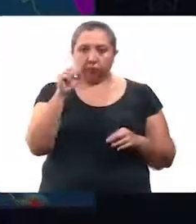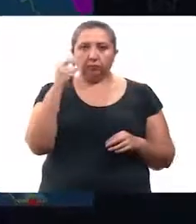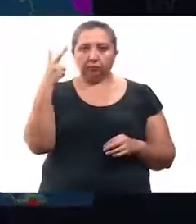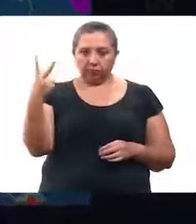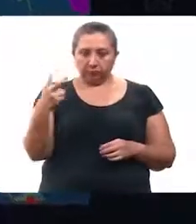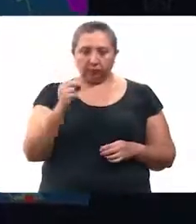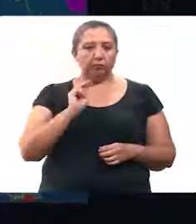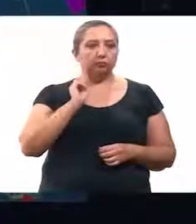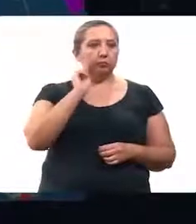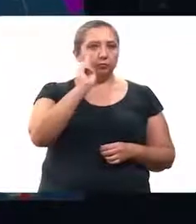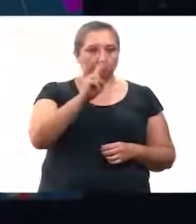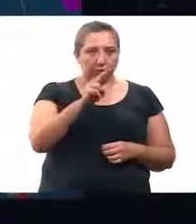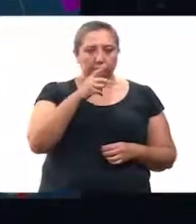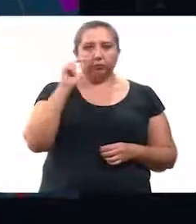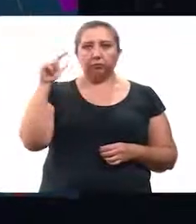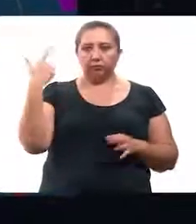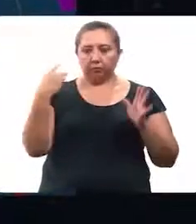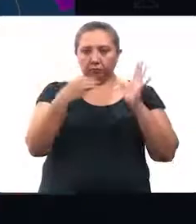13.522 en la zona norte,